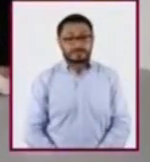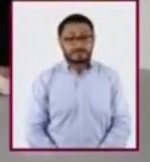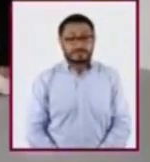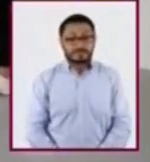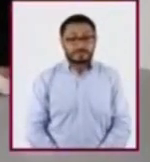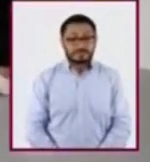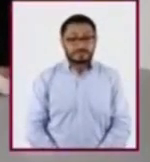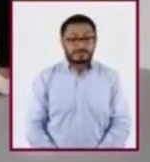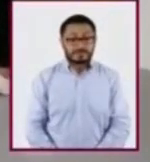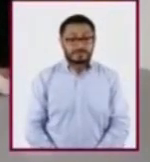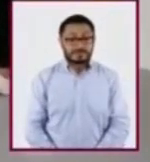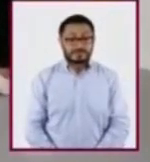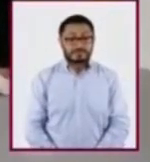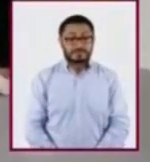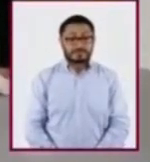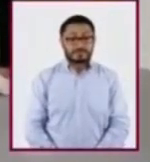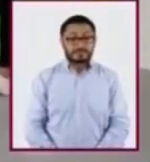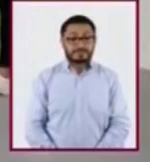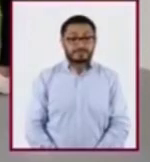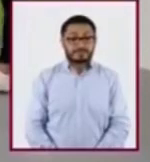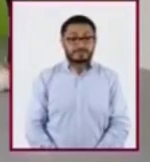Muy bien. Túnel.